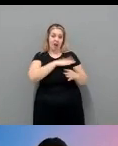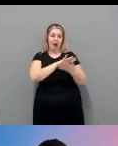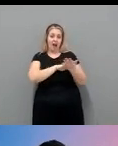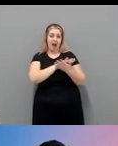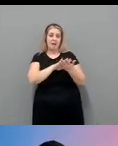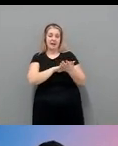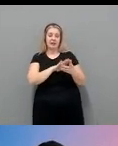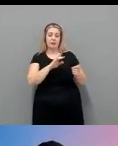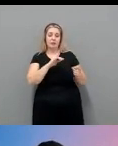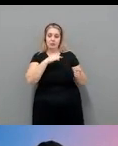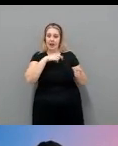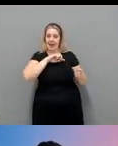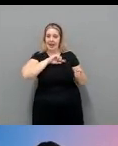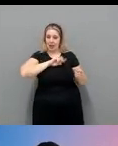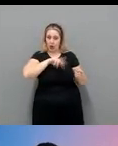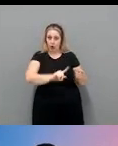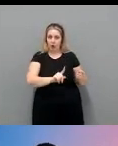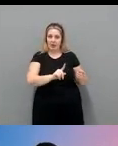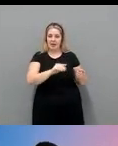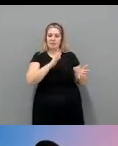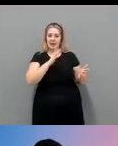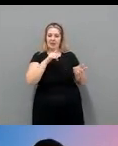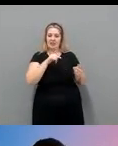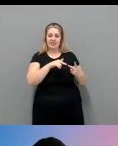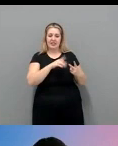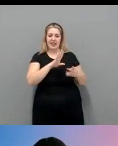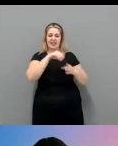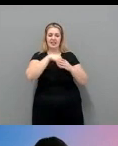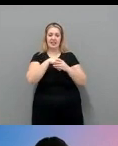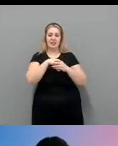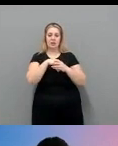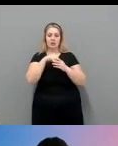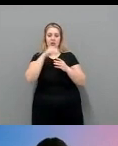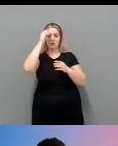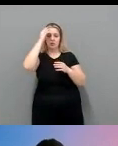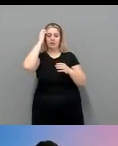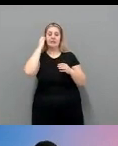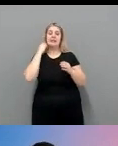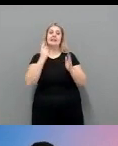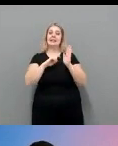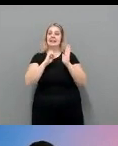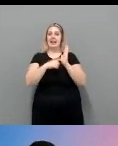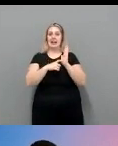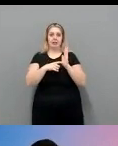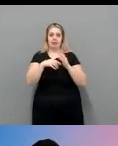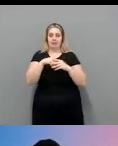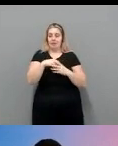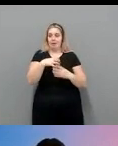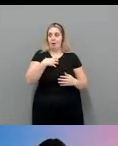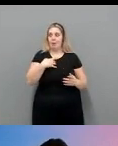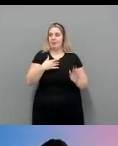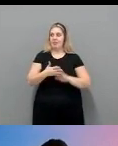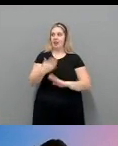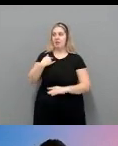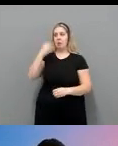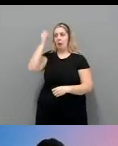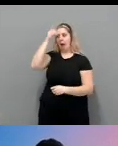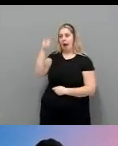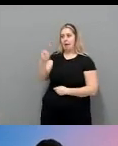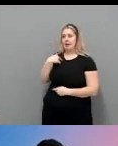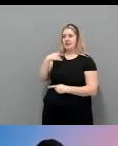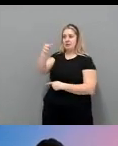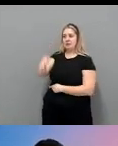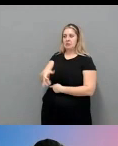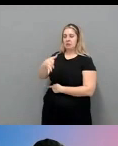versando, pues no está ni siquiera dentro de los márgenes de la legalidad. No podemos valorar la